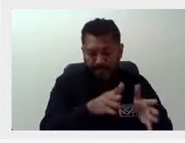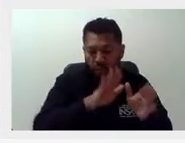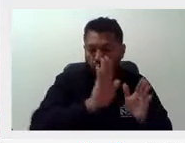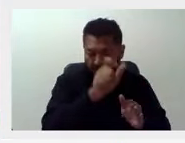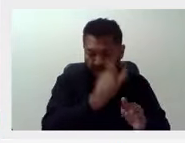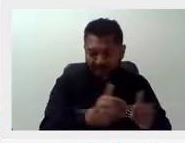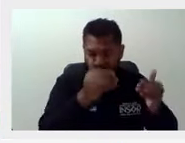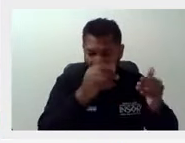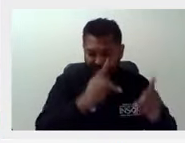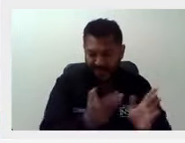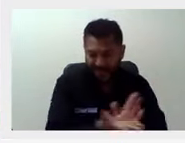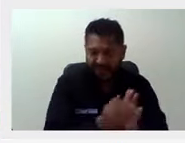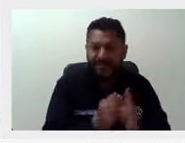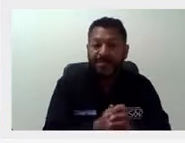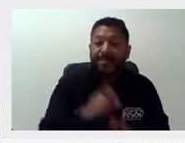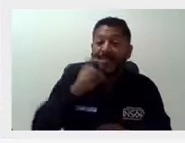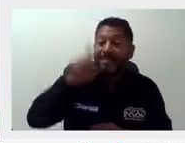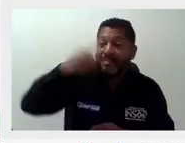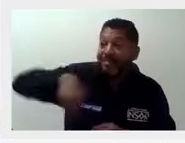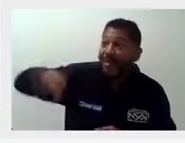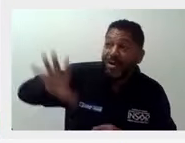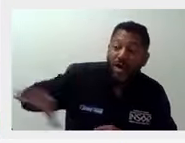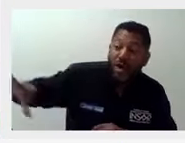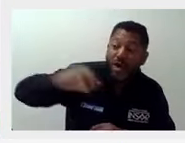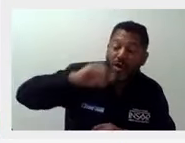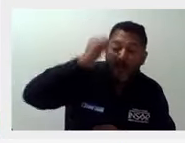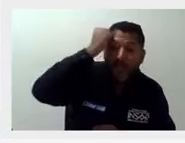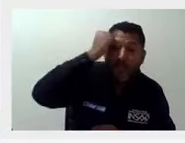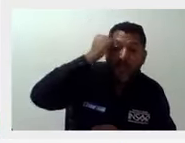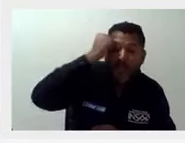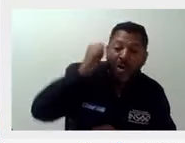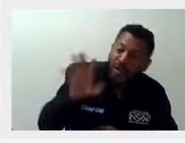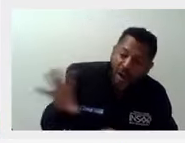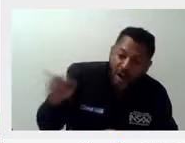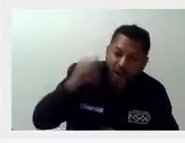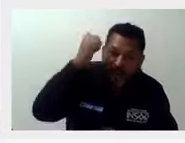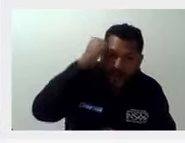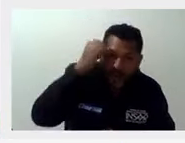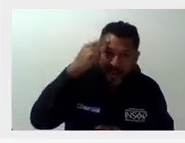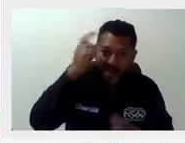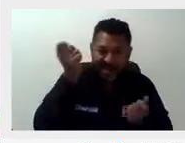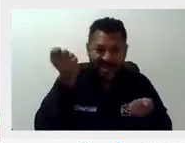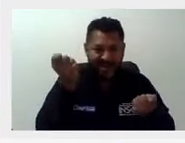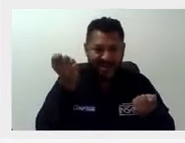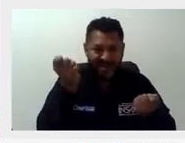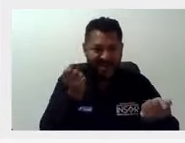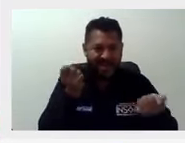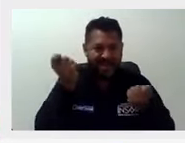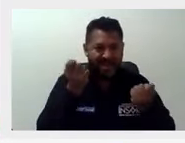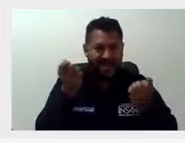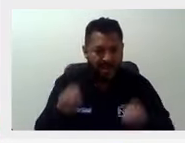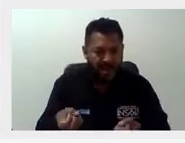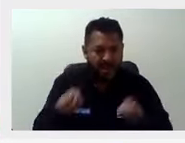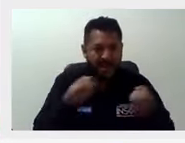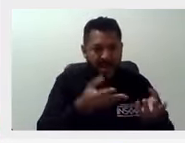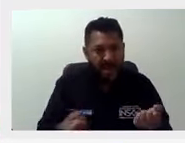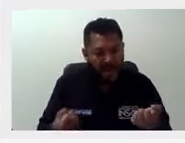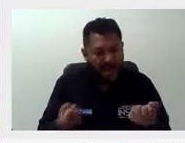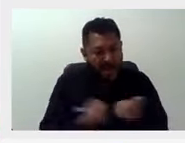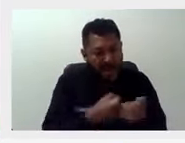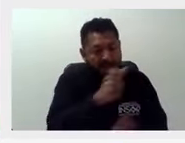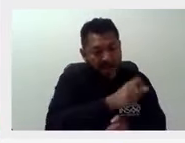los maestros se den cuenta o establezcan acciones y actividades que permitan orientar a los niños también con